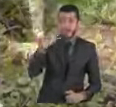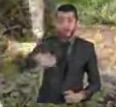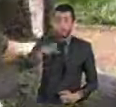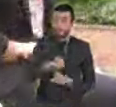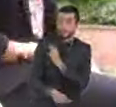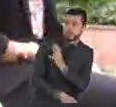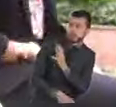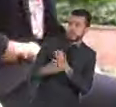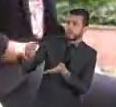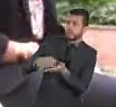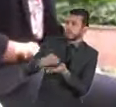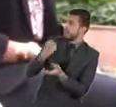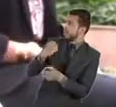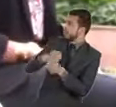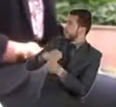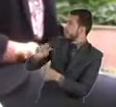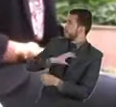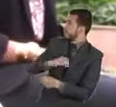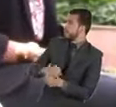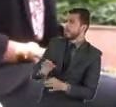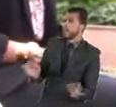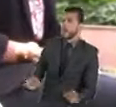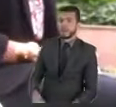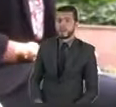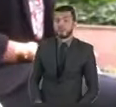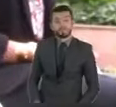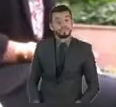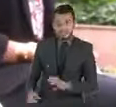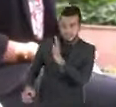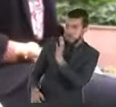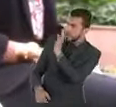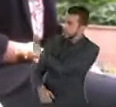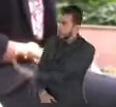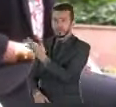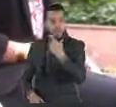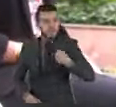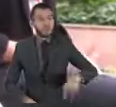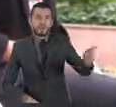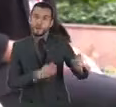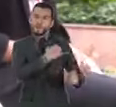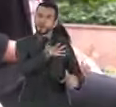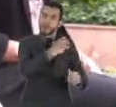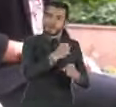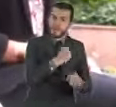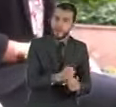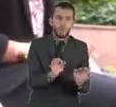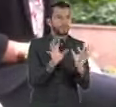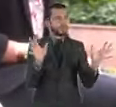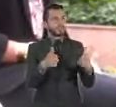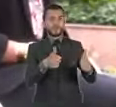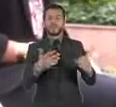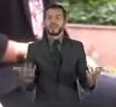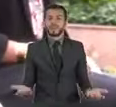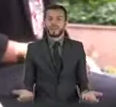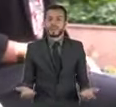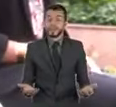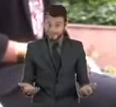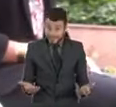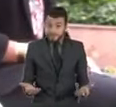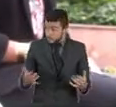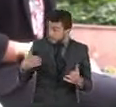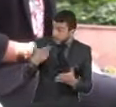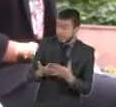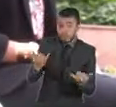no remunerado. Eso implica crear el mejor sistema distrital de equipamientos del cuidado en los próximos 15 años. Porque la ciudad de